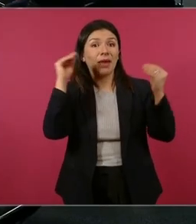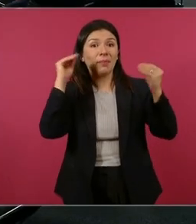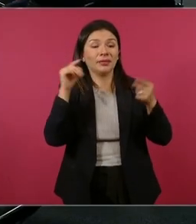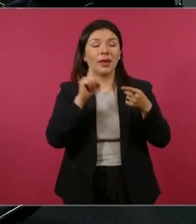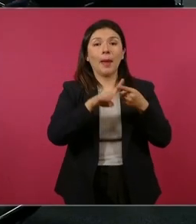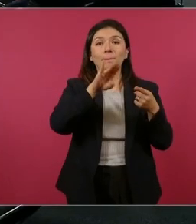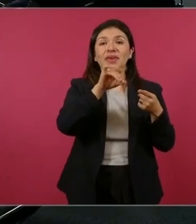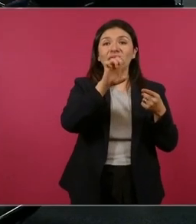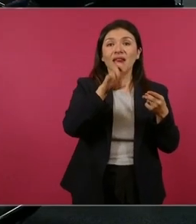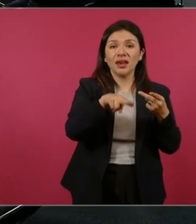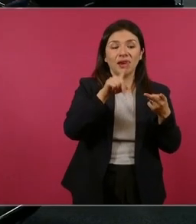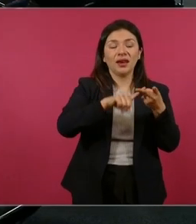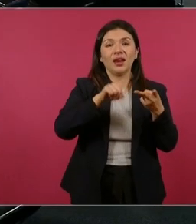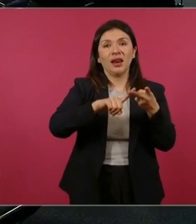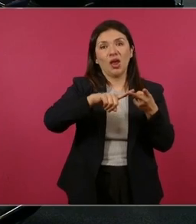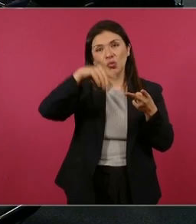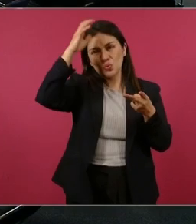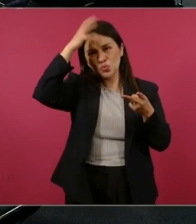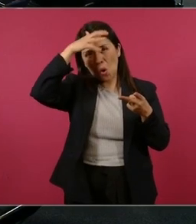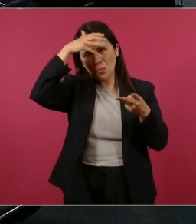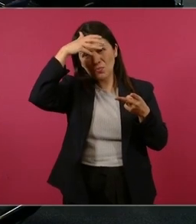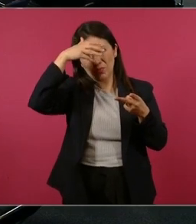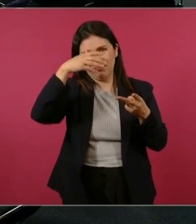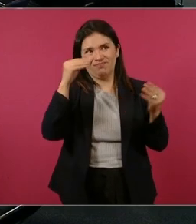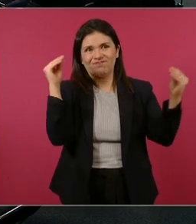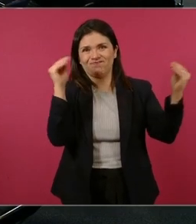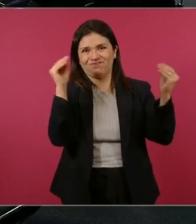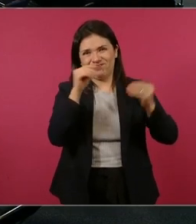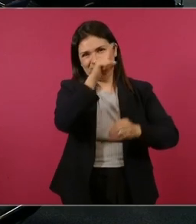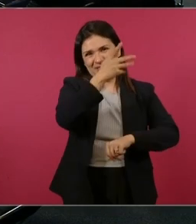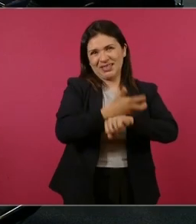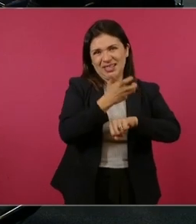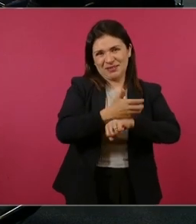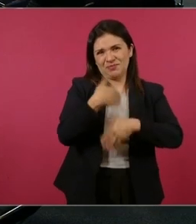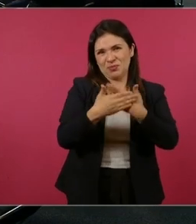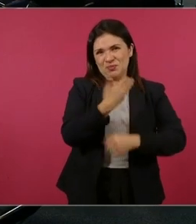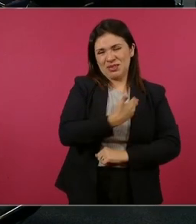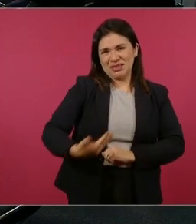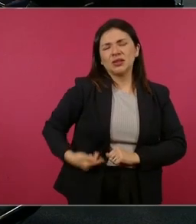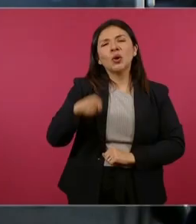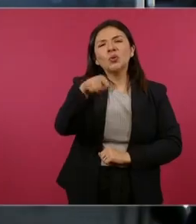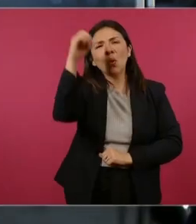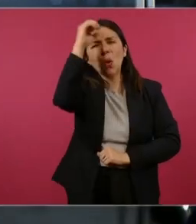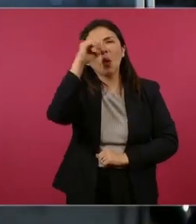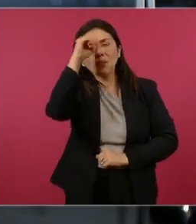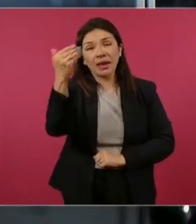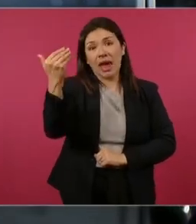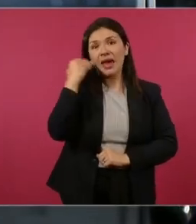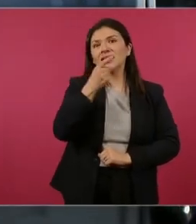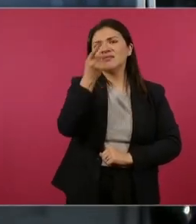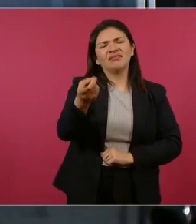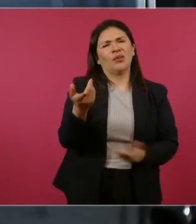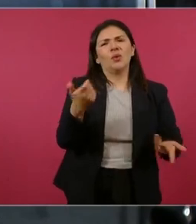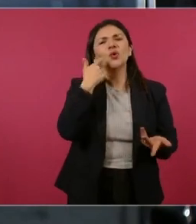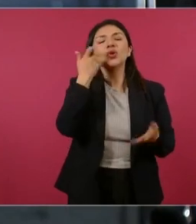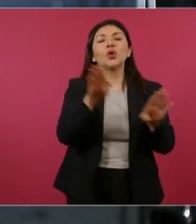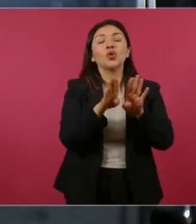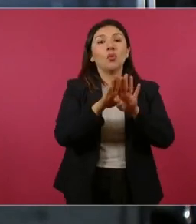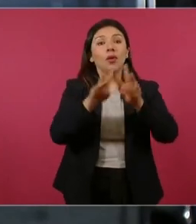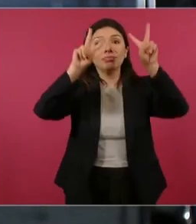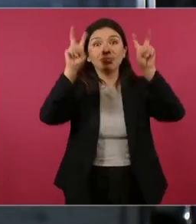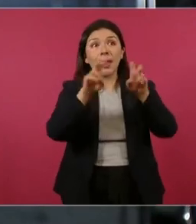Biden y Trump, candidatos. ¿Qué opinión tiene? Y sobre todo porque, como usted lo había mencionado en algún momento, que no quisiera que tomaran el tema de